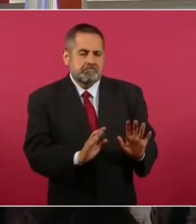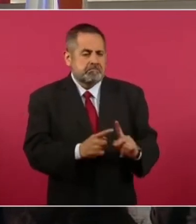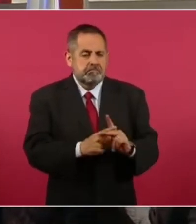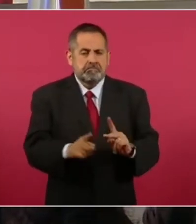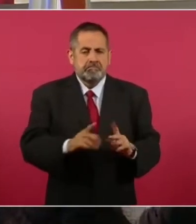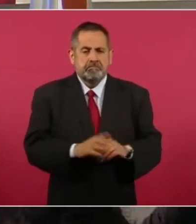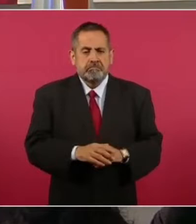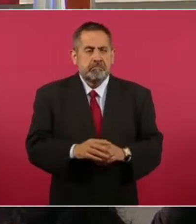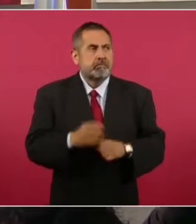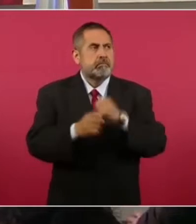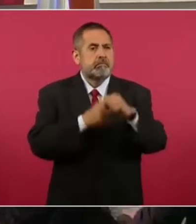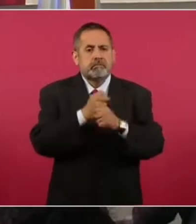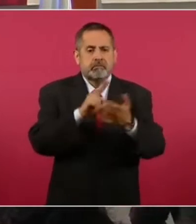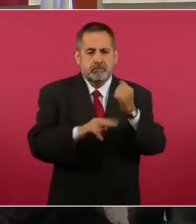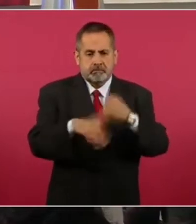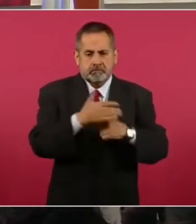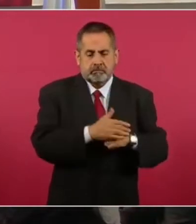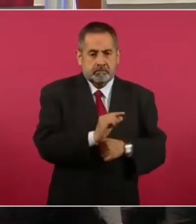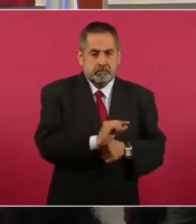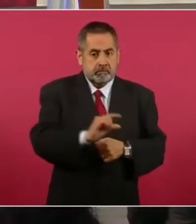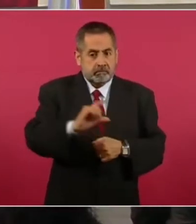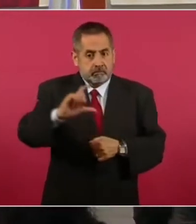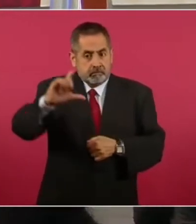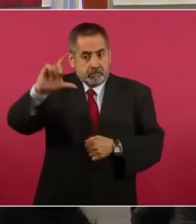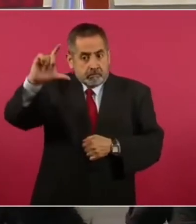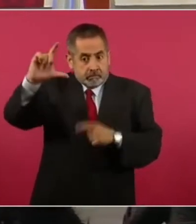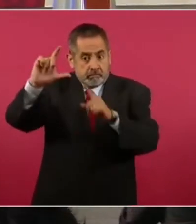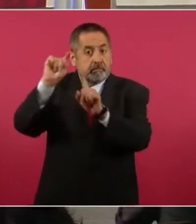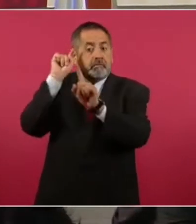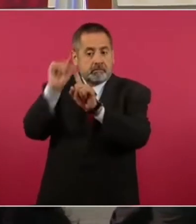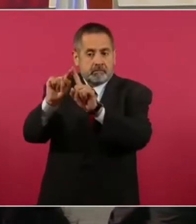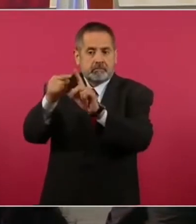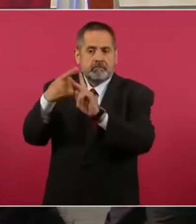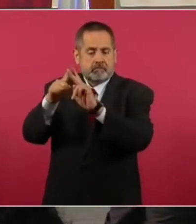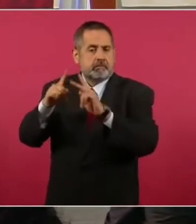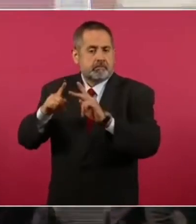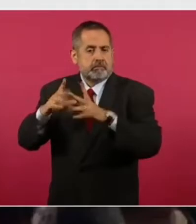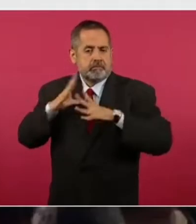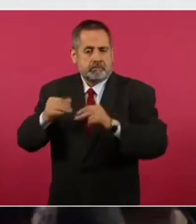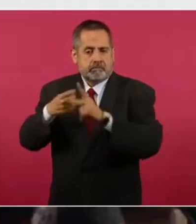en el 15 que aquí entramos nosotros.